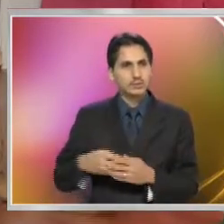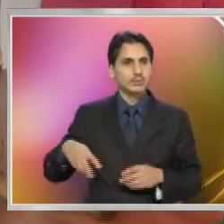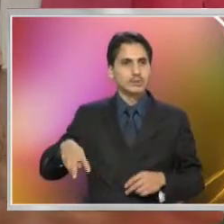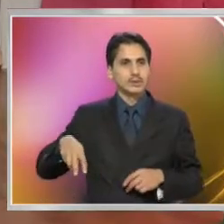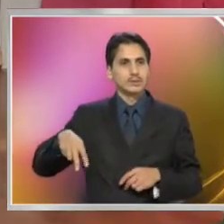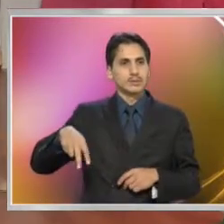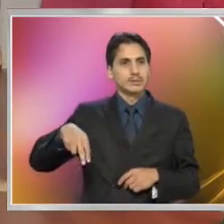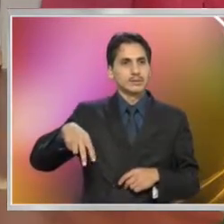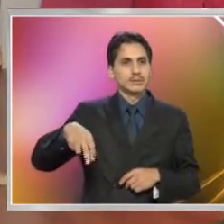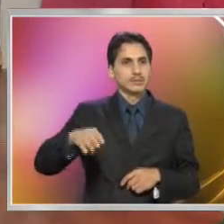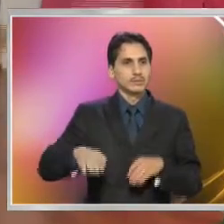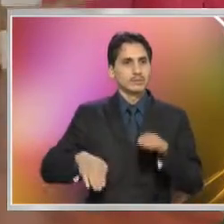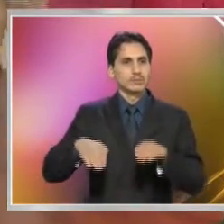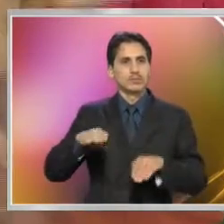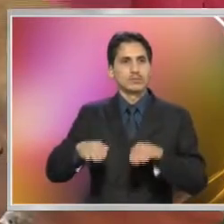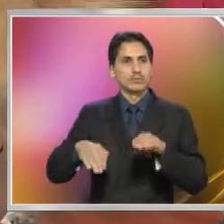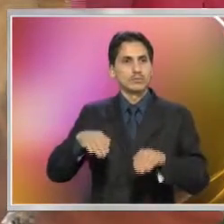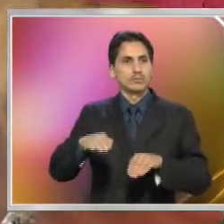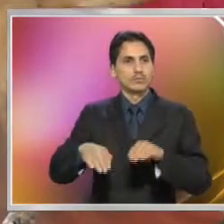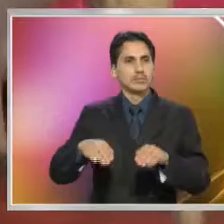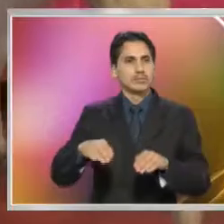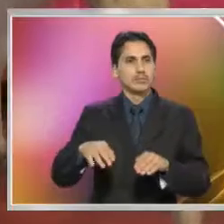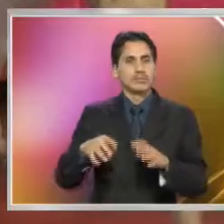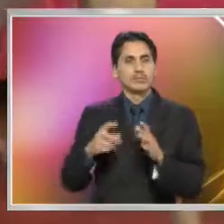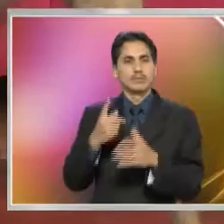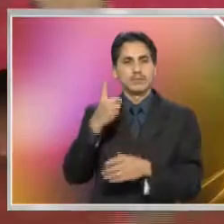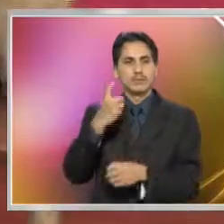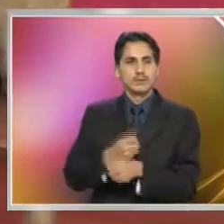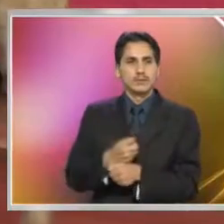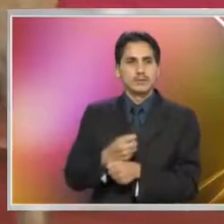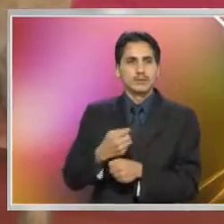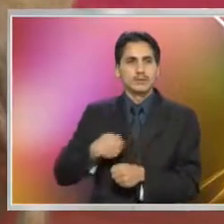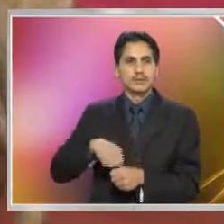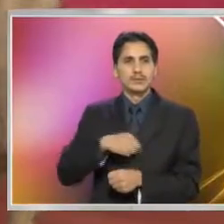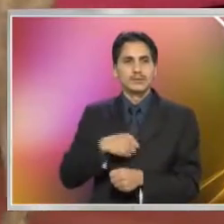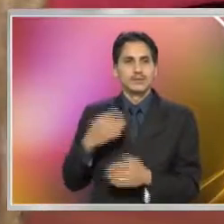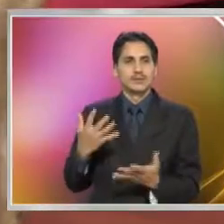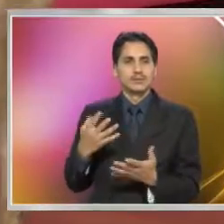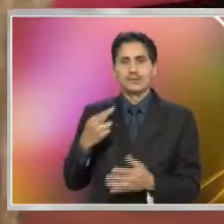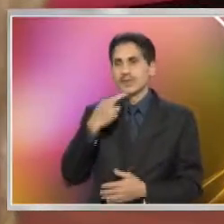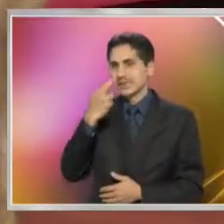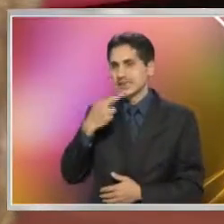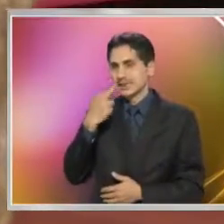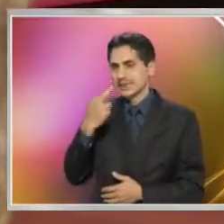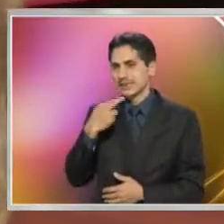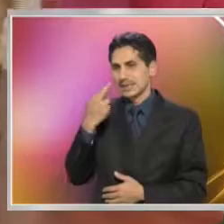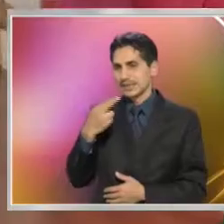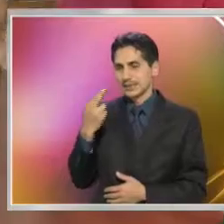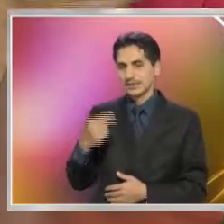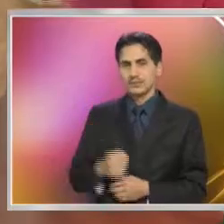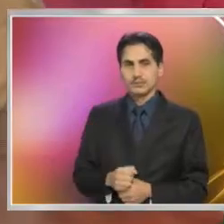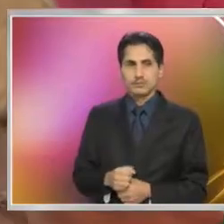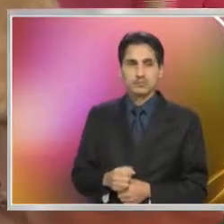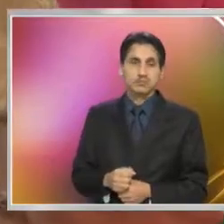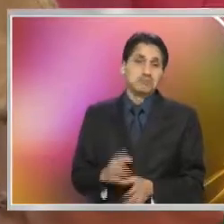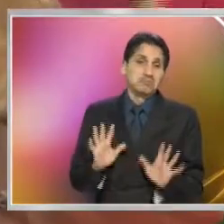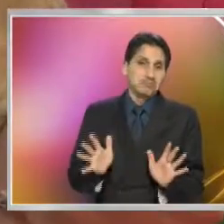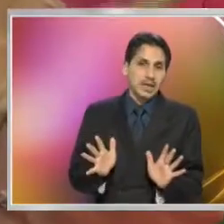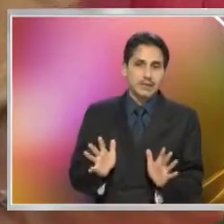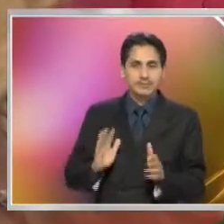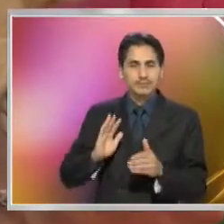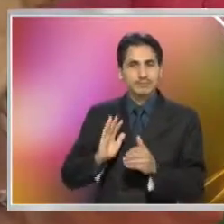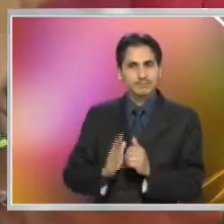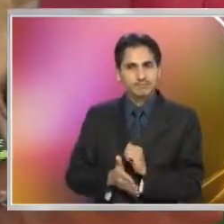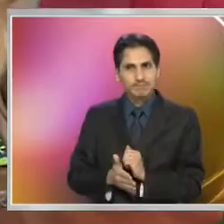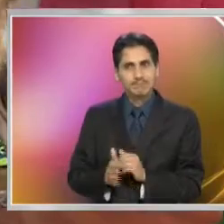después de levantarnos, lo primero que hacemos es rezar. Damos una pequeña oración por el día que nos tocó vivir y en ese momento